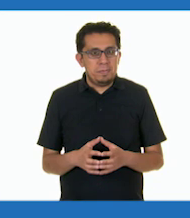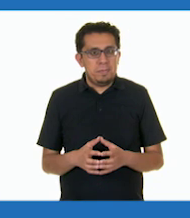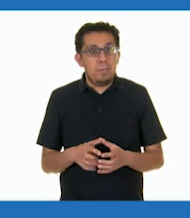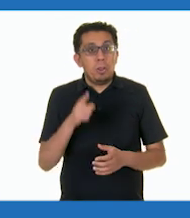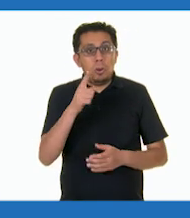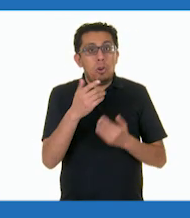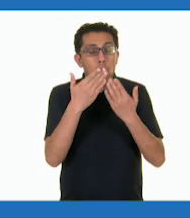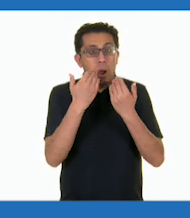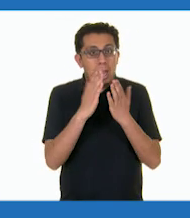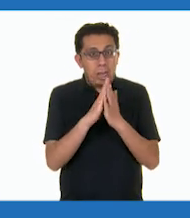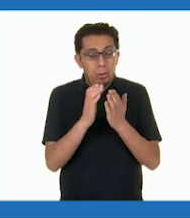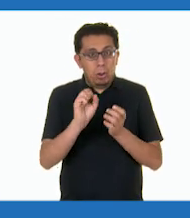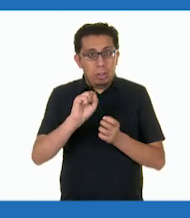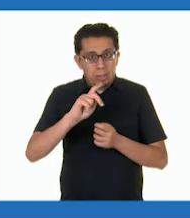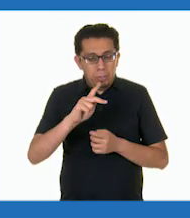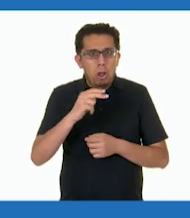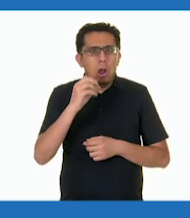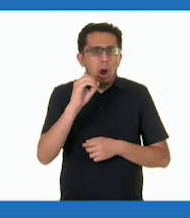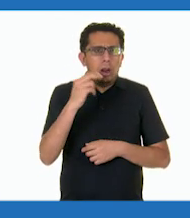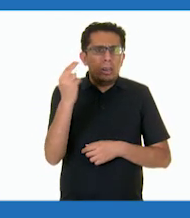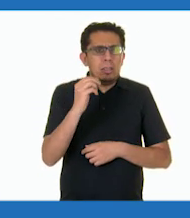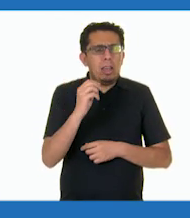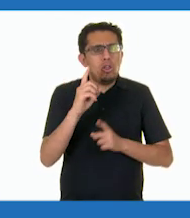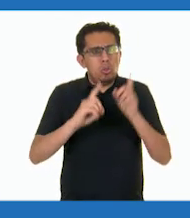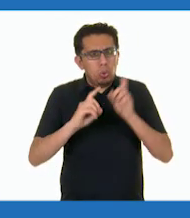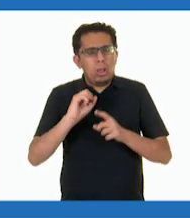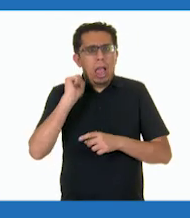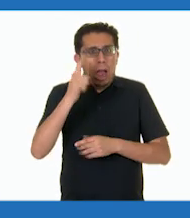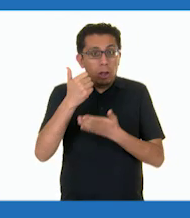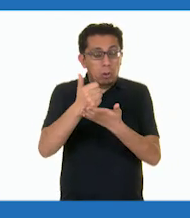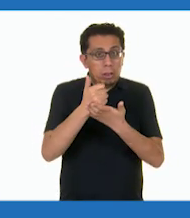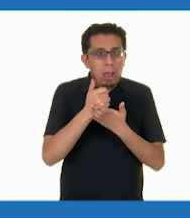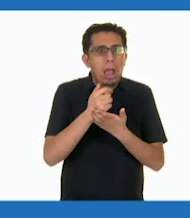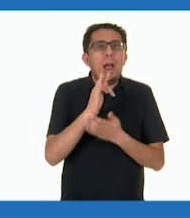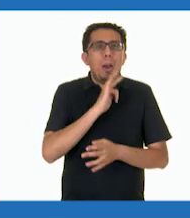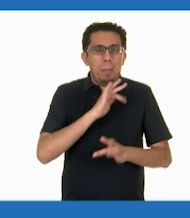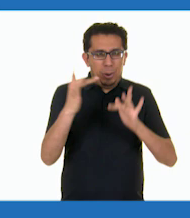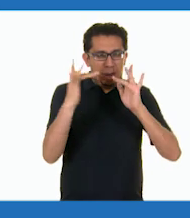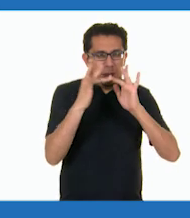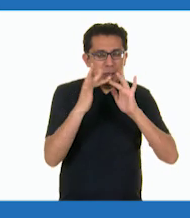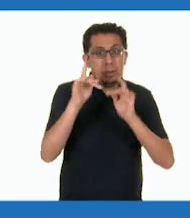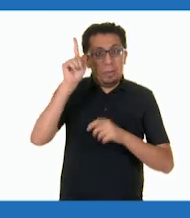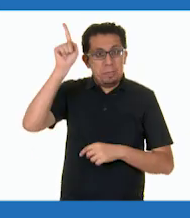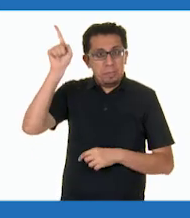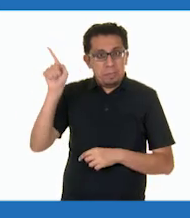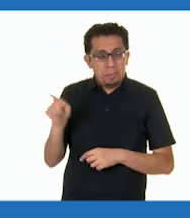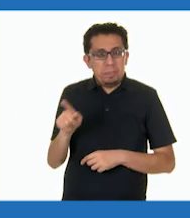Si no tienes el libro de texto o necesitas ayuda para resolver tus dudas, contáctanos.